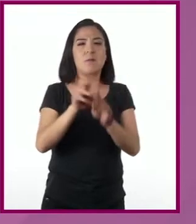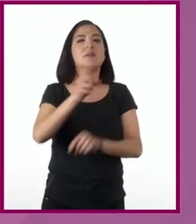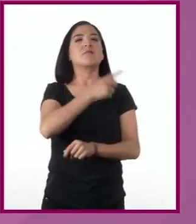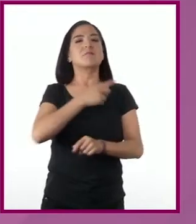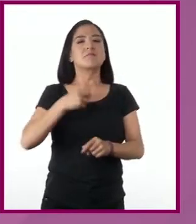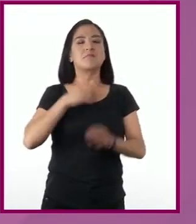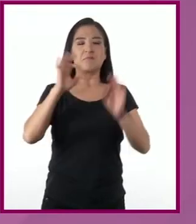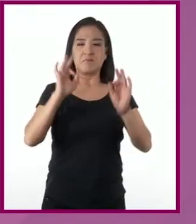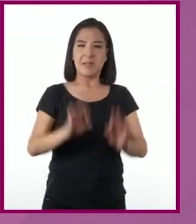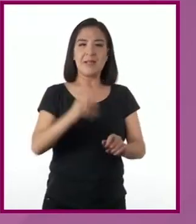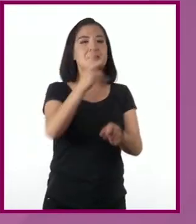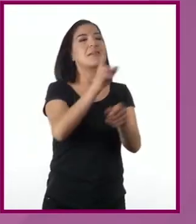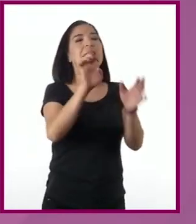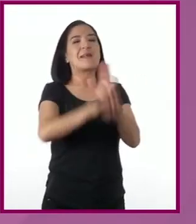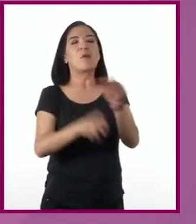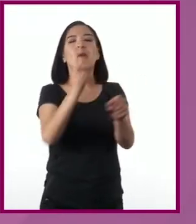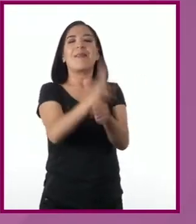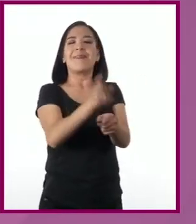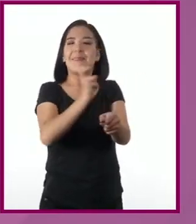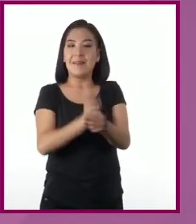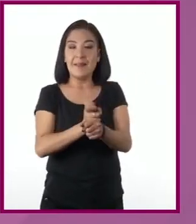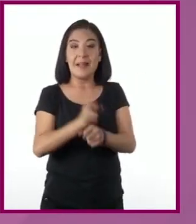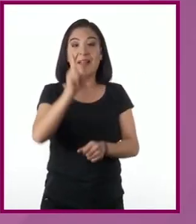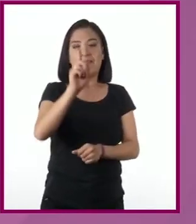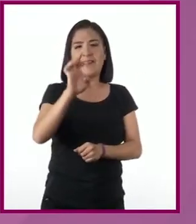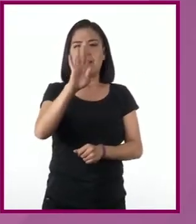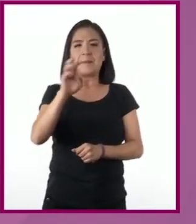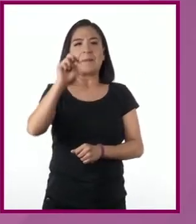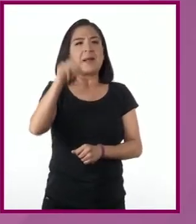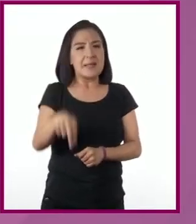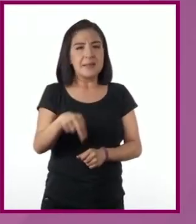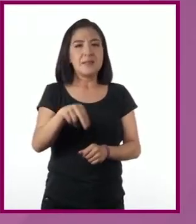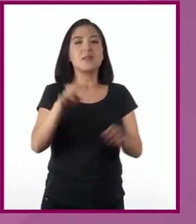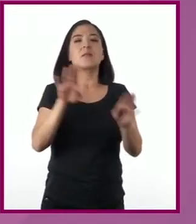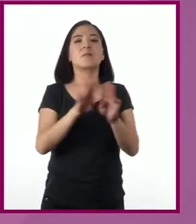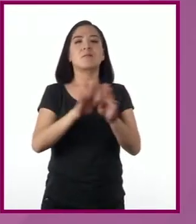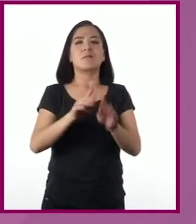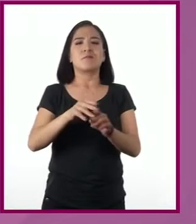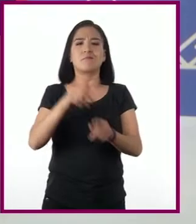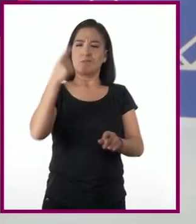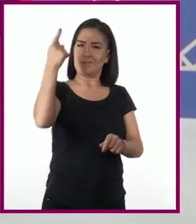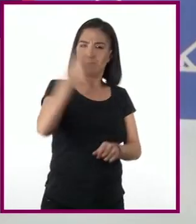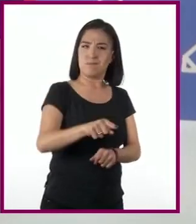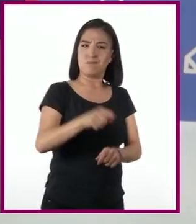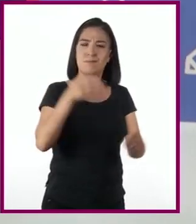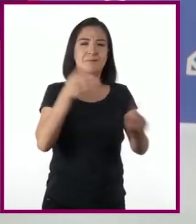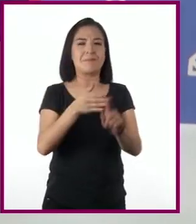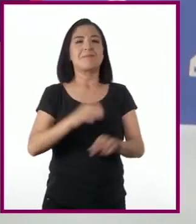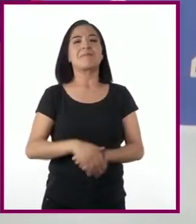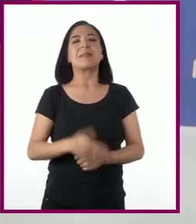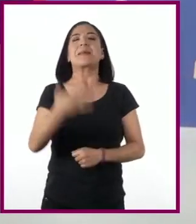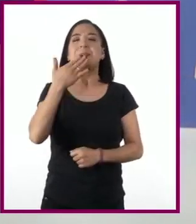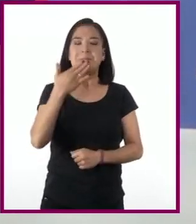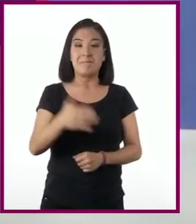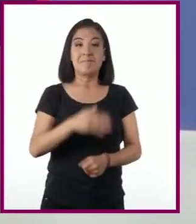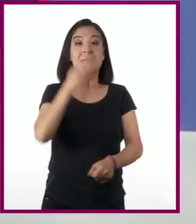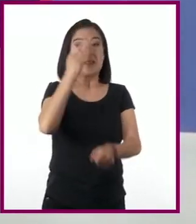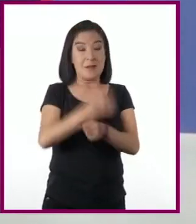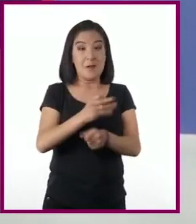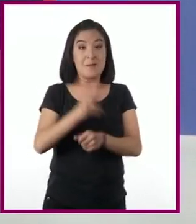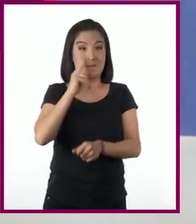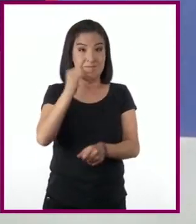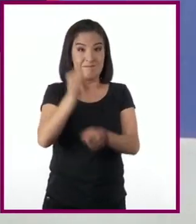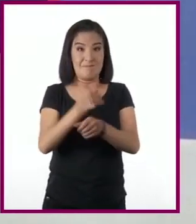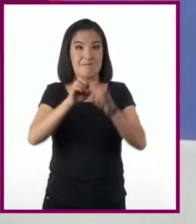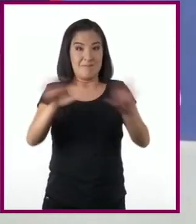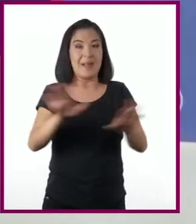diplomático, como una invitación. El deben tiende a ser más firme y directo. Muy bien. Ahora, con esta